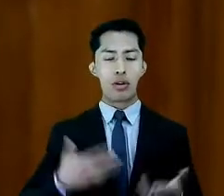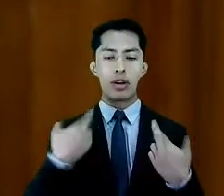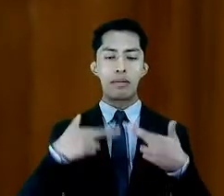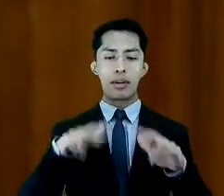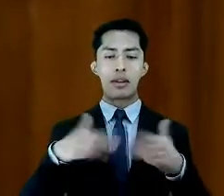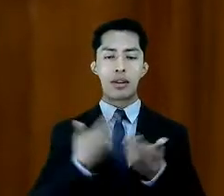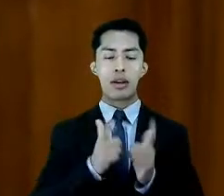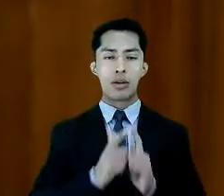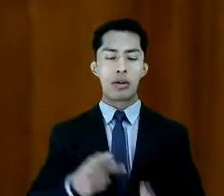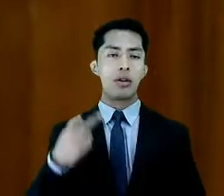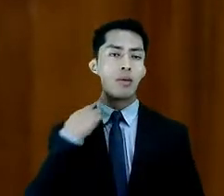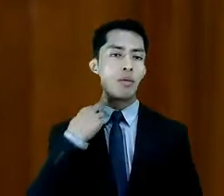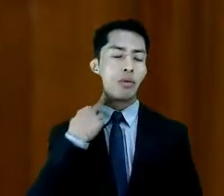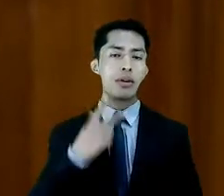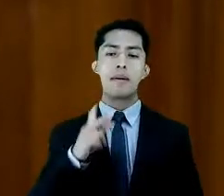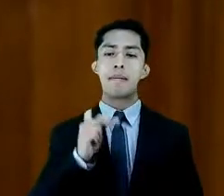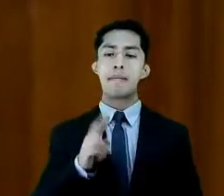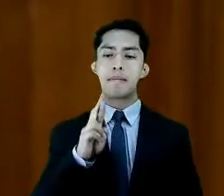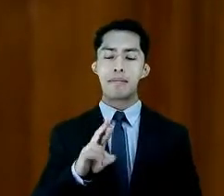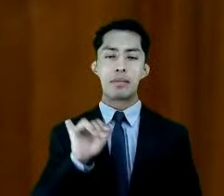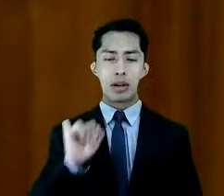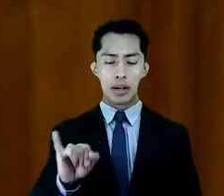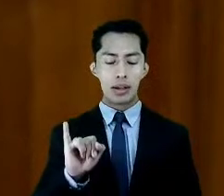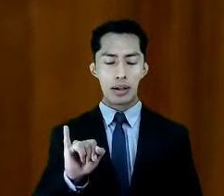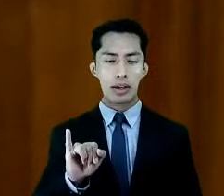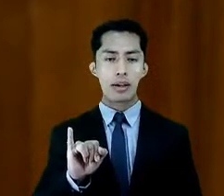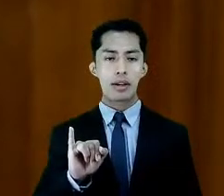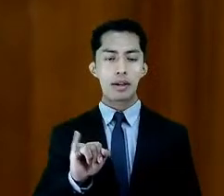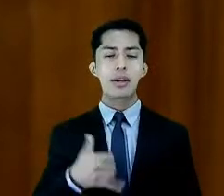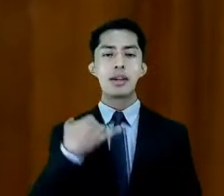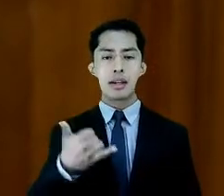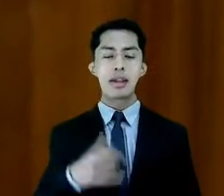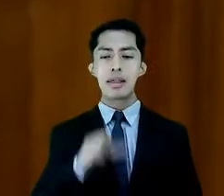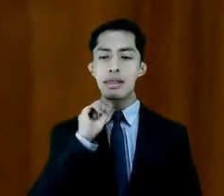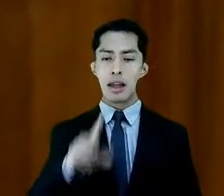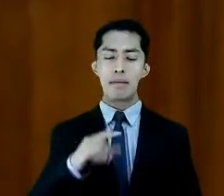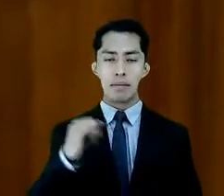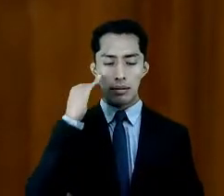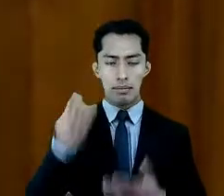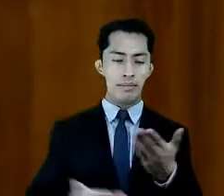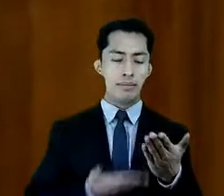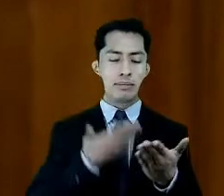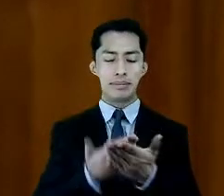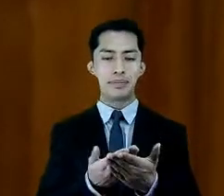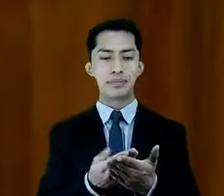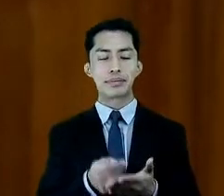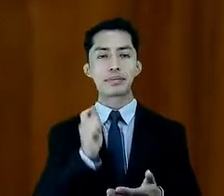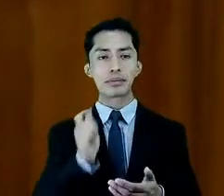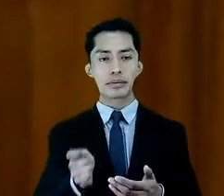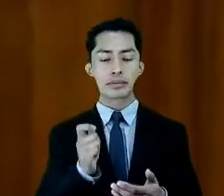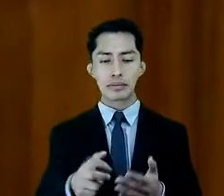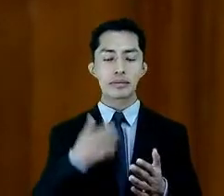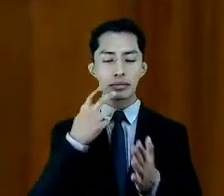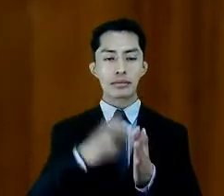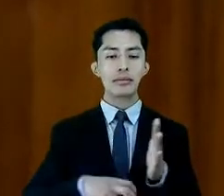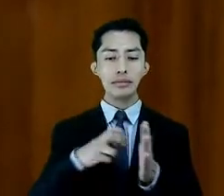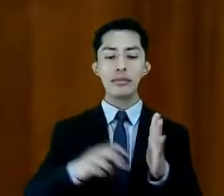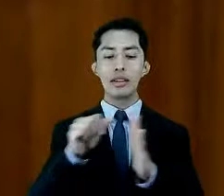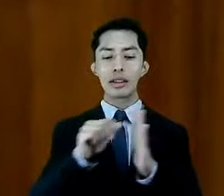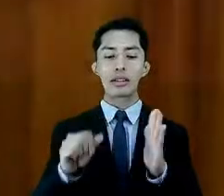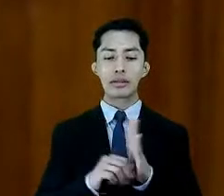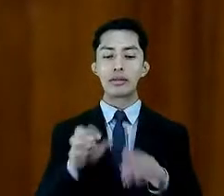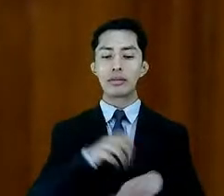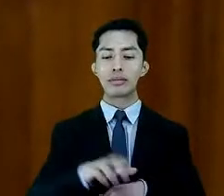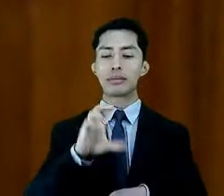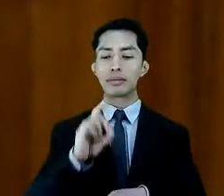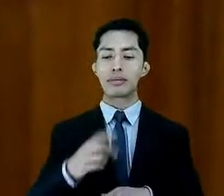Grupo Parlamentario del Partido Revolucionario Institucional y la iniciativa con proyecto de decreto por el que se reforma el artículo